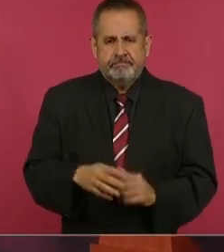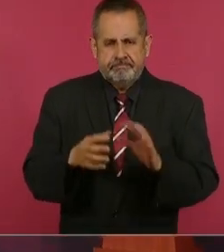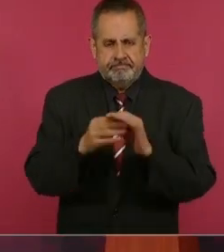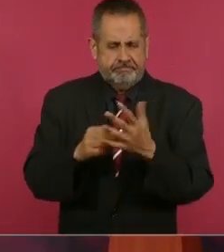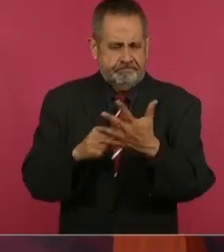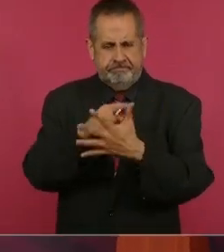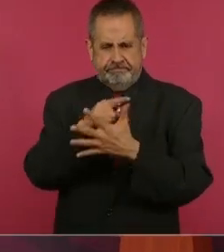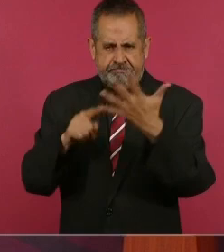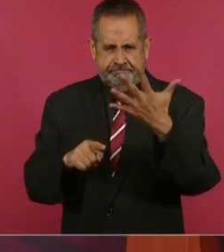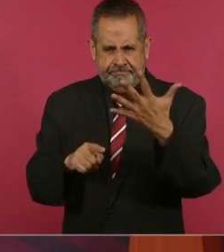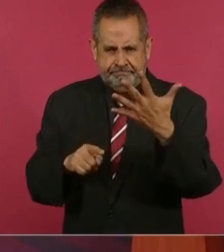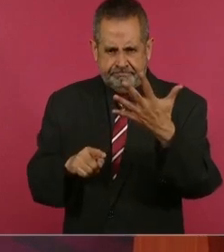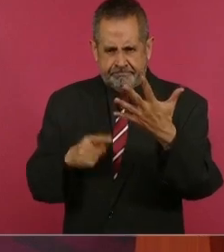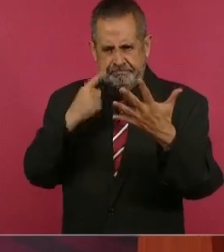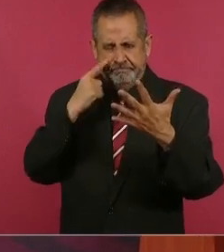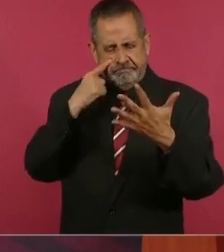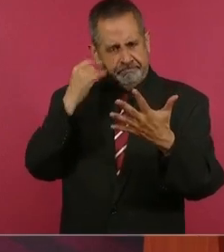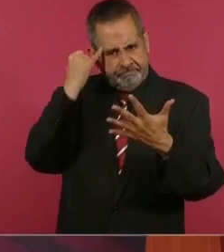5 factores.